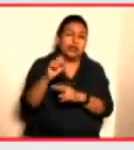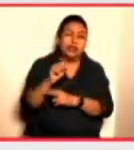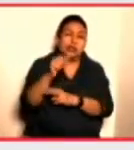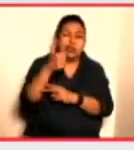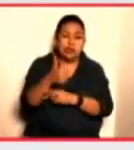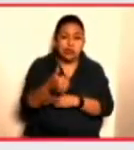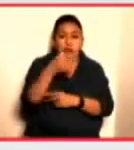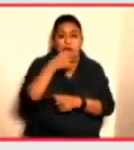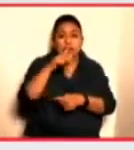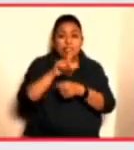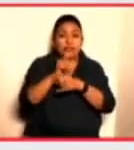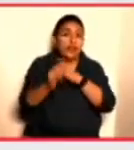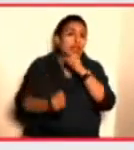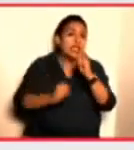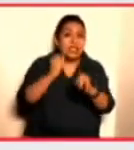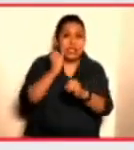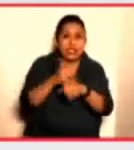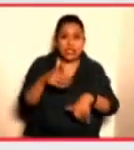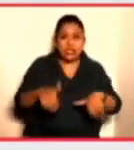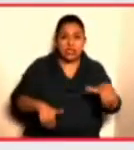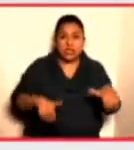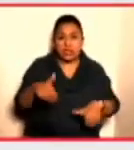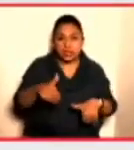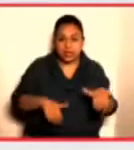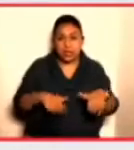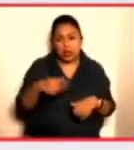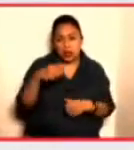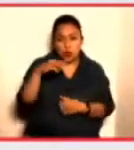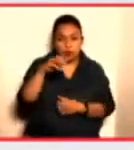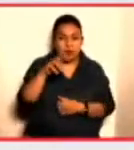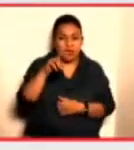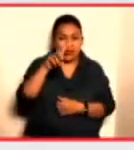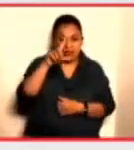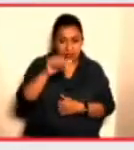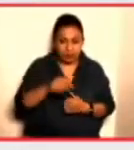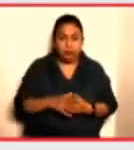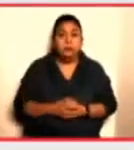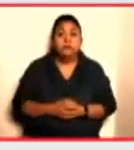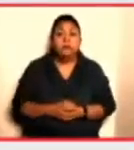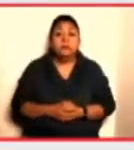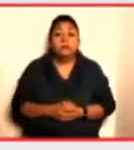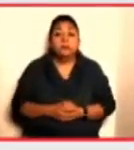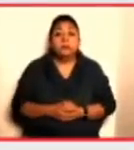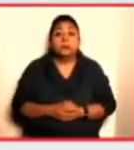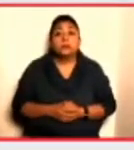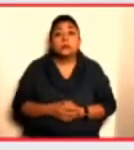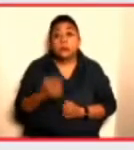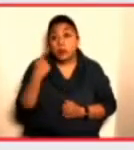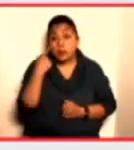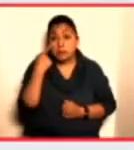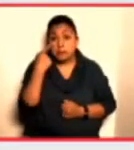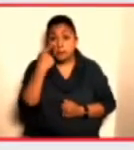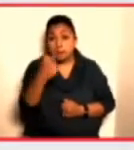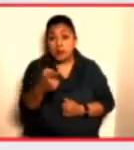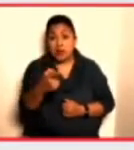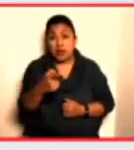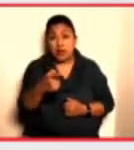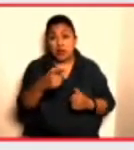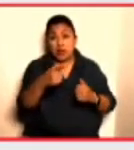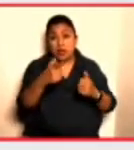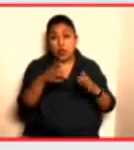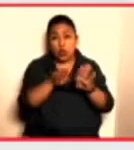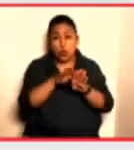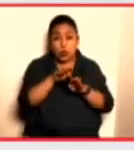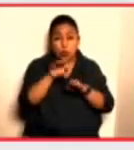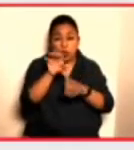del Festival Internacional de Teatro Clásico de Mérida. Estar viendo al frente el monumento y tu escenografía y